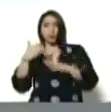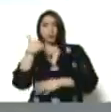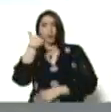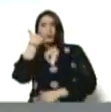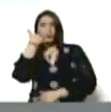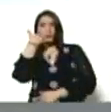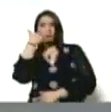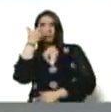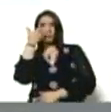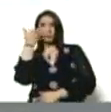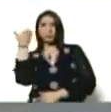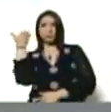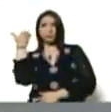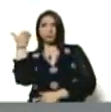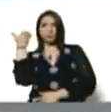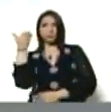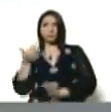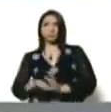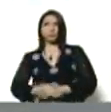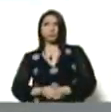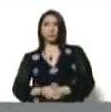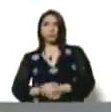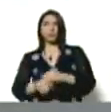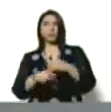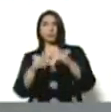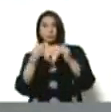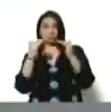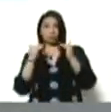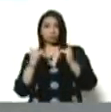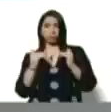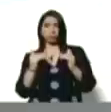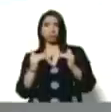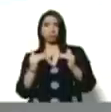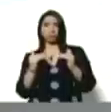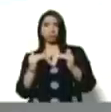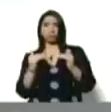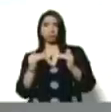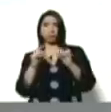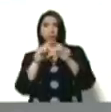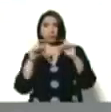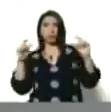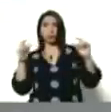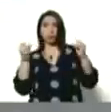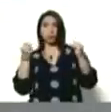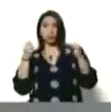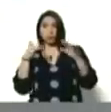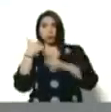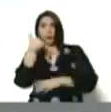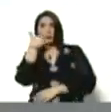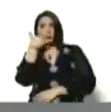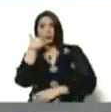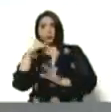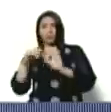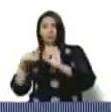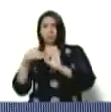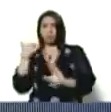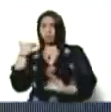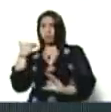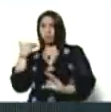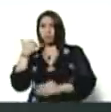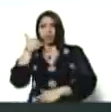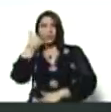coloqué el número de teléfono, y después a su número de teléfono le va a enviar un mensaje, un